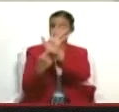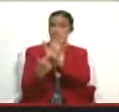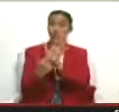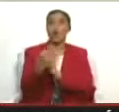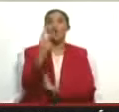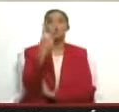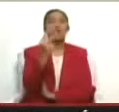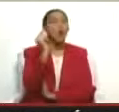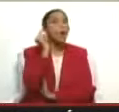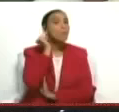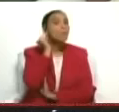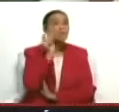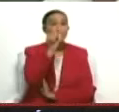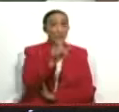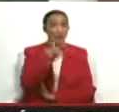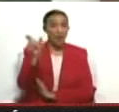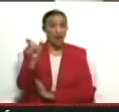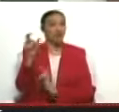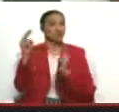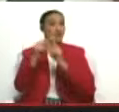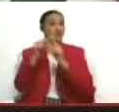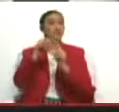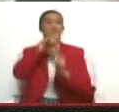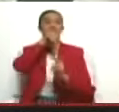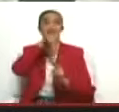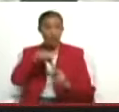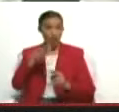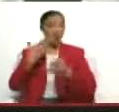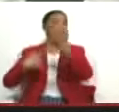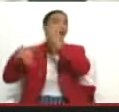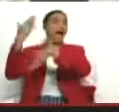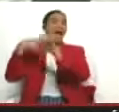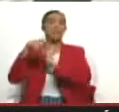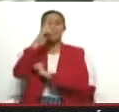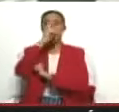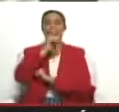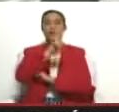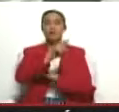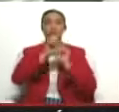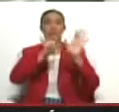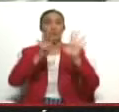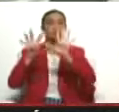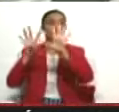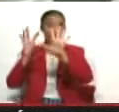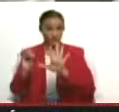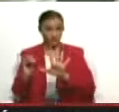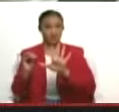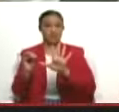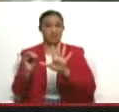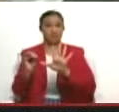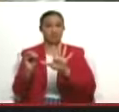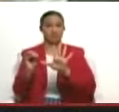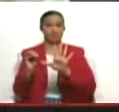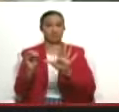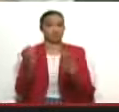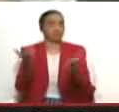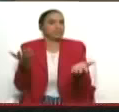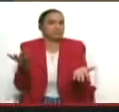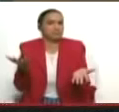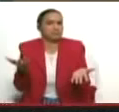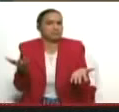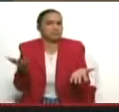conocí en ese periodo histórico de los años 90 u otros activistas mucho menos pienso que en sus